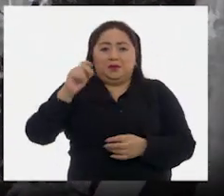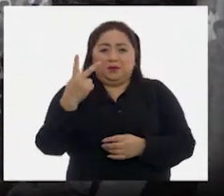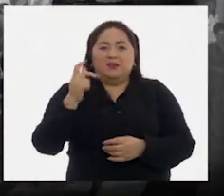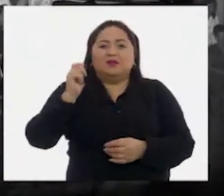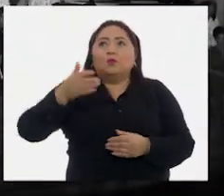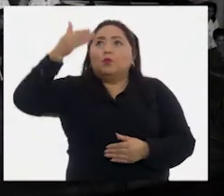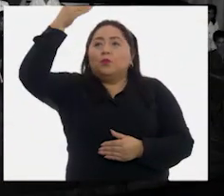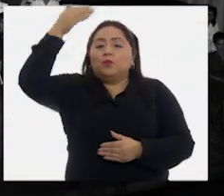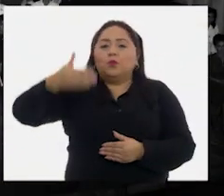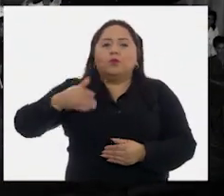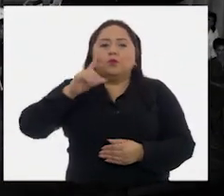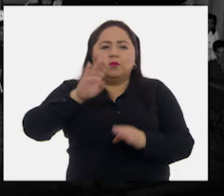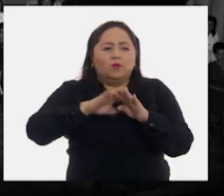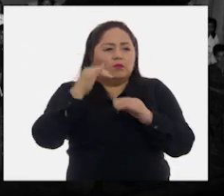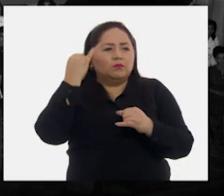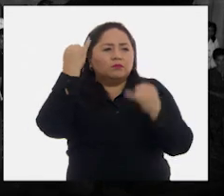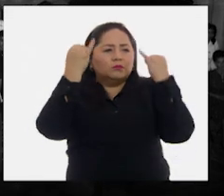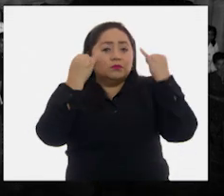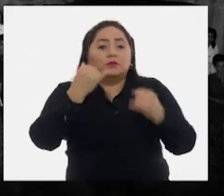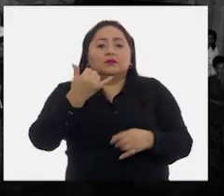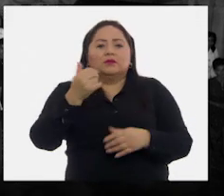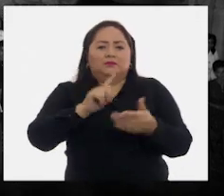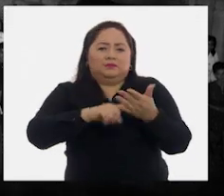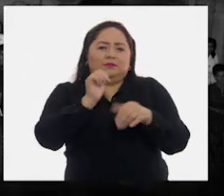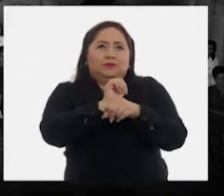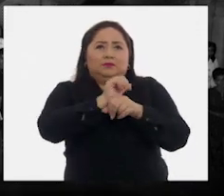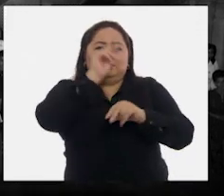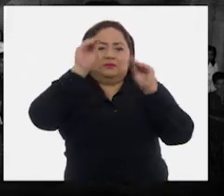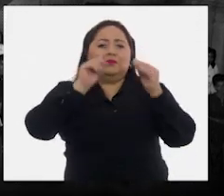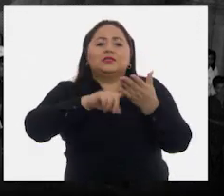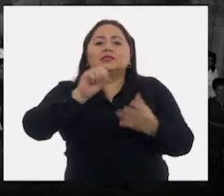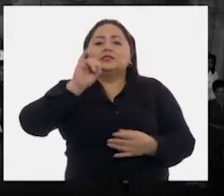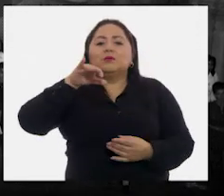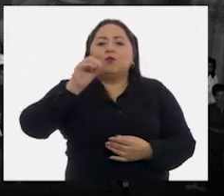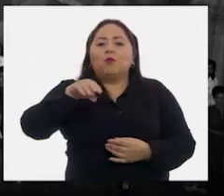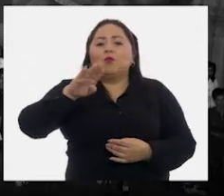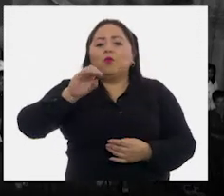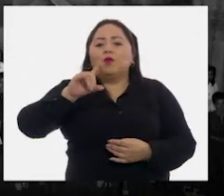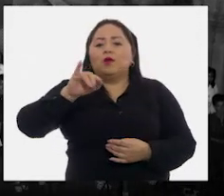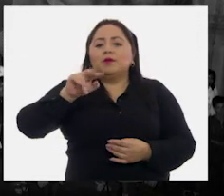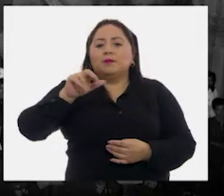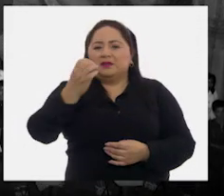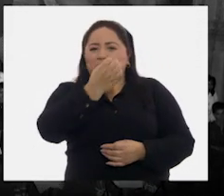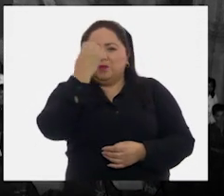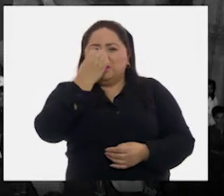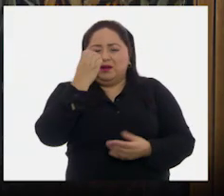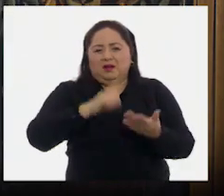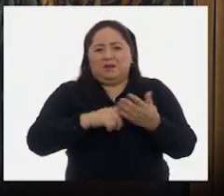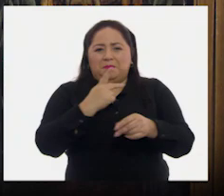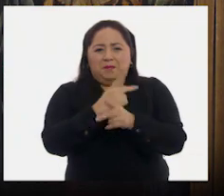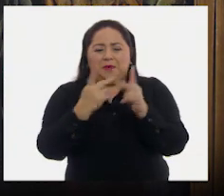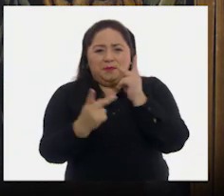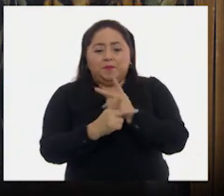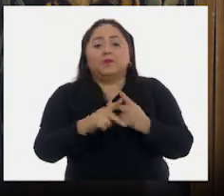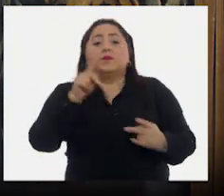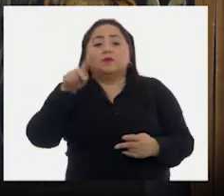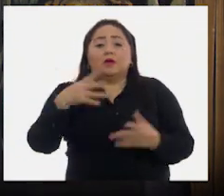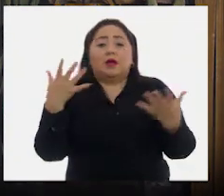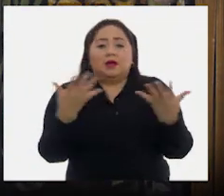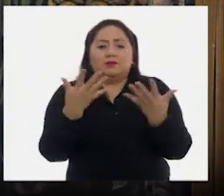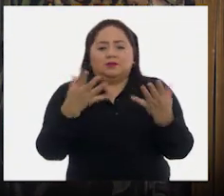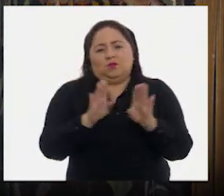el mural La Creación, en el Anfiteatro Simón Bolívar de la Escuela Nacional Preparatoria. Realizado